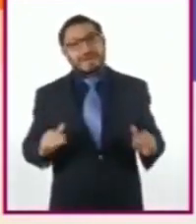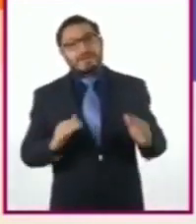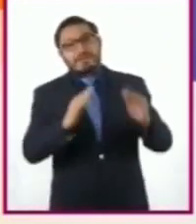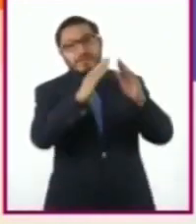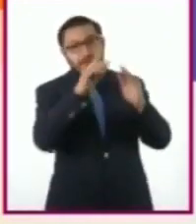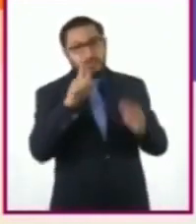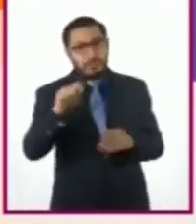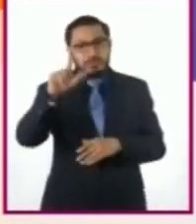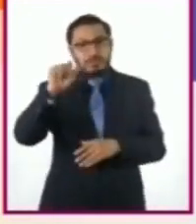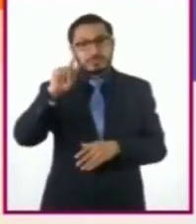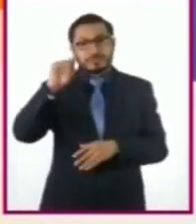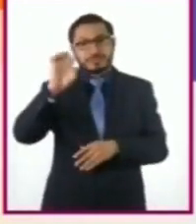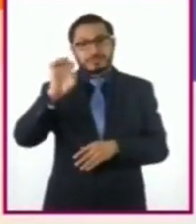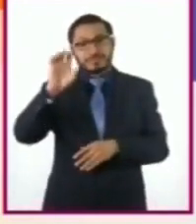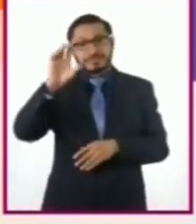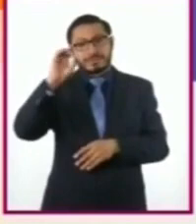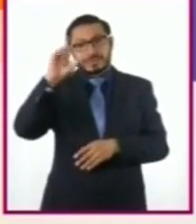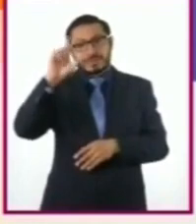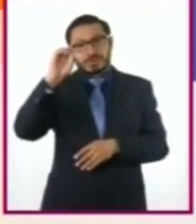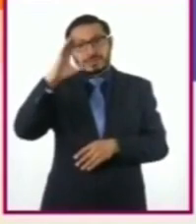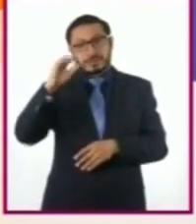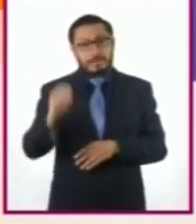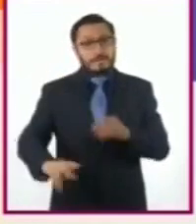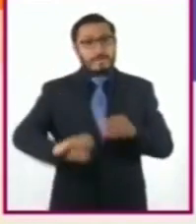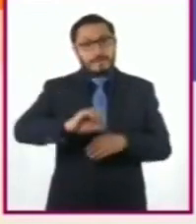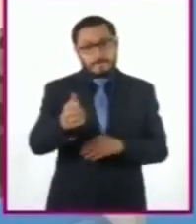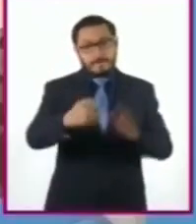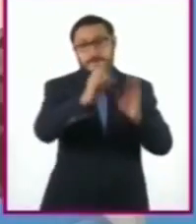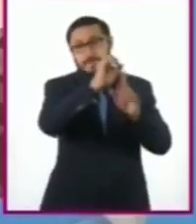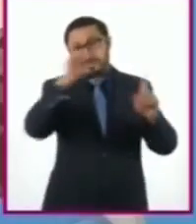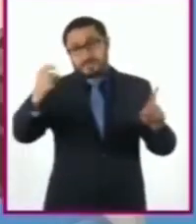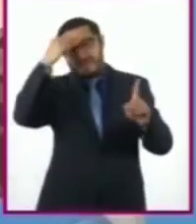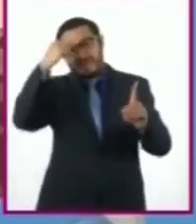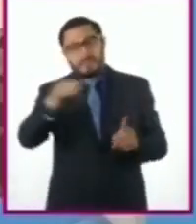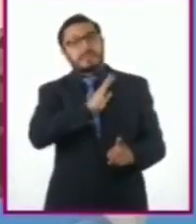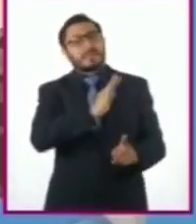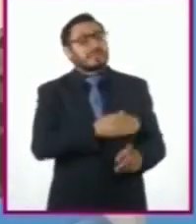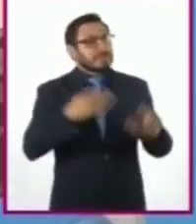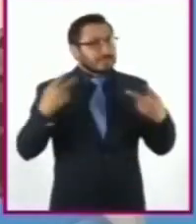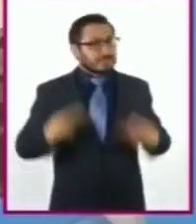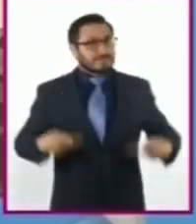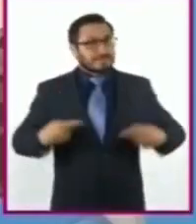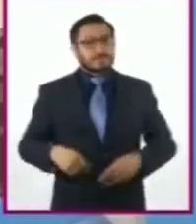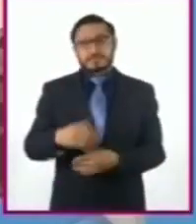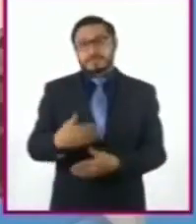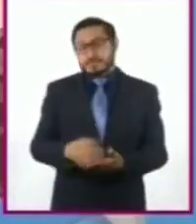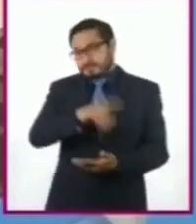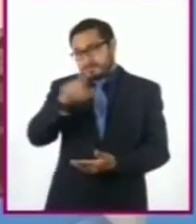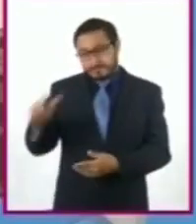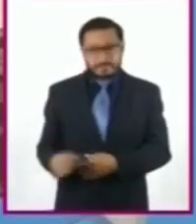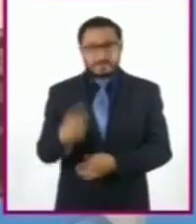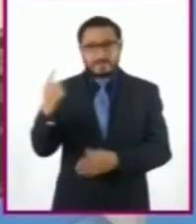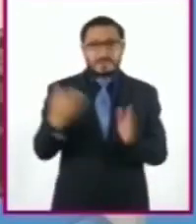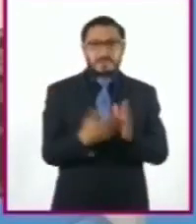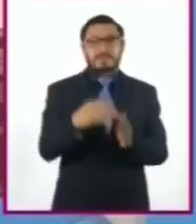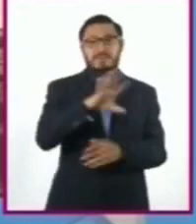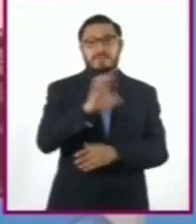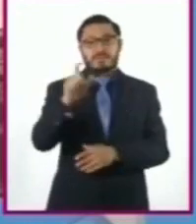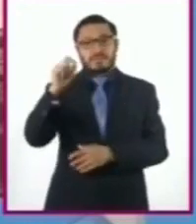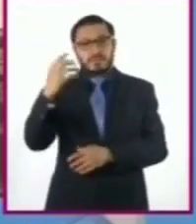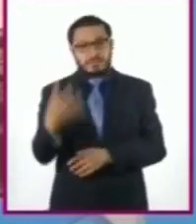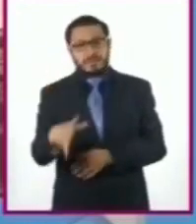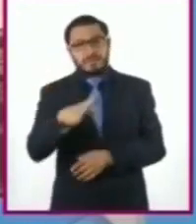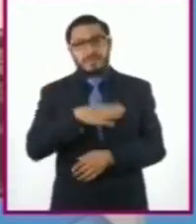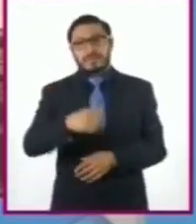ha organizado otro para españoles. Desde 1524, consta en las actas de